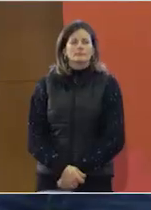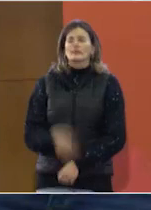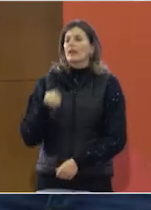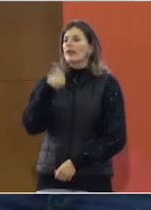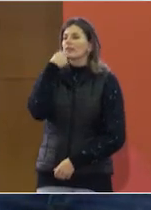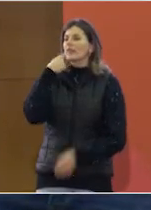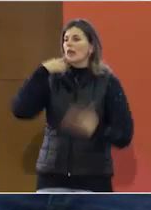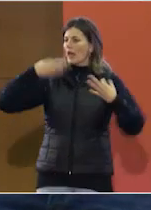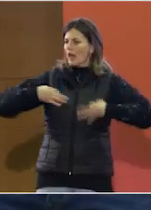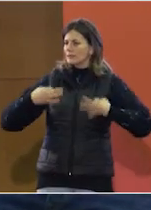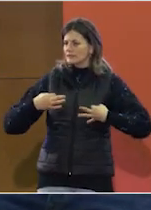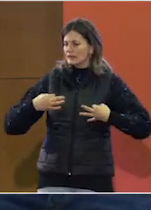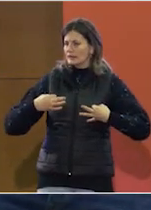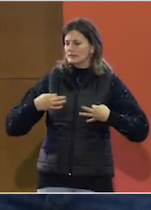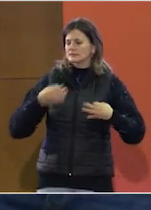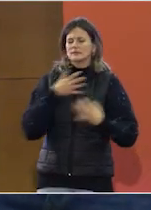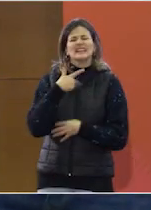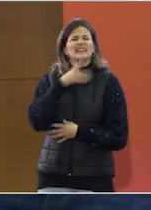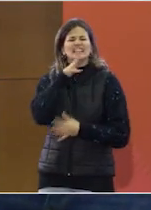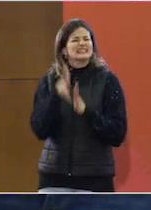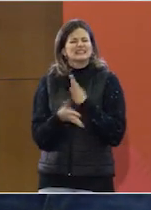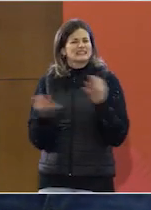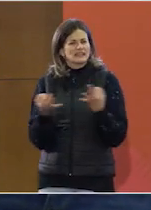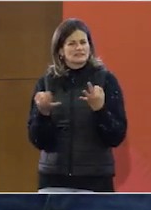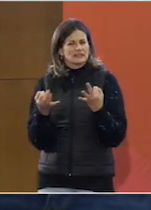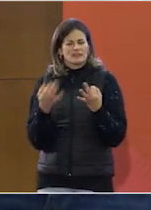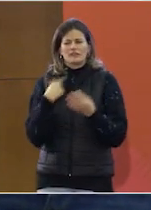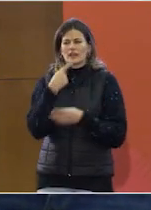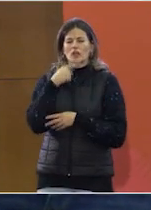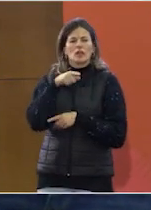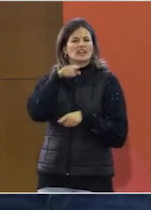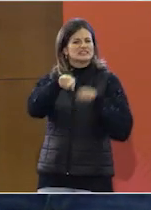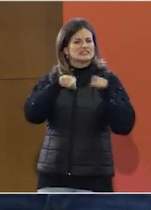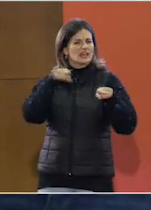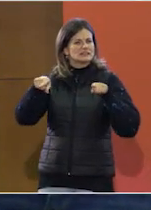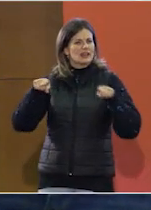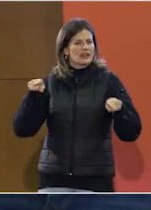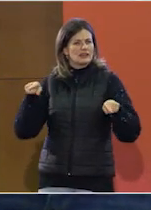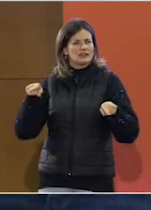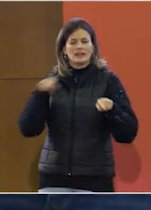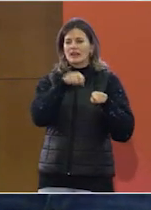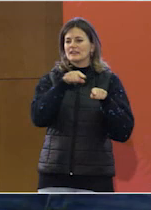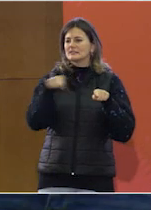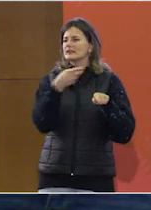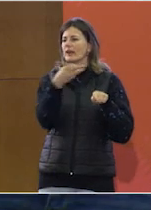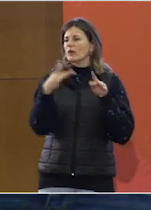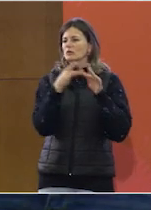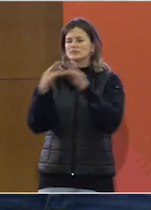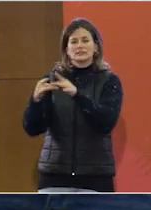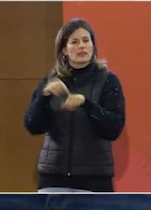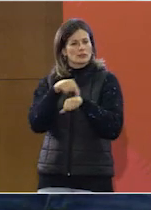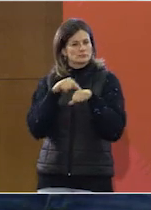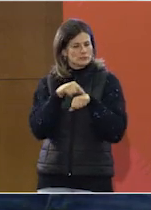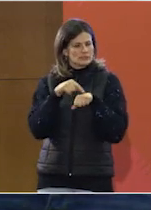Decir la verdad implica señalar a una serie de dirigentes políticos